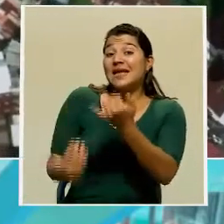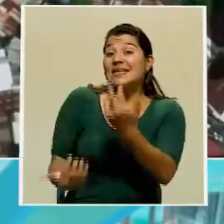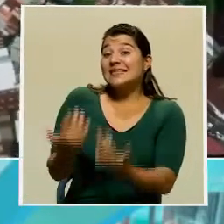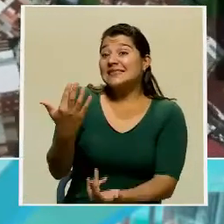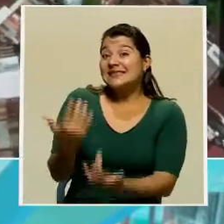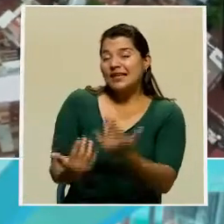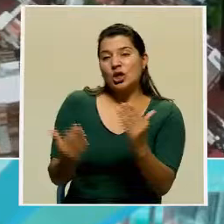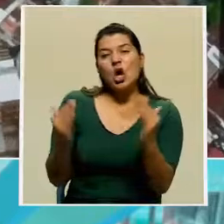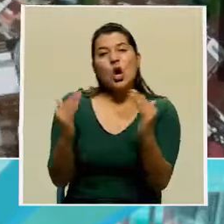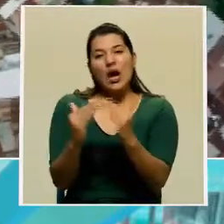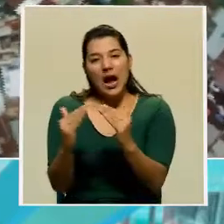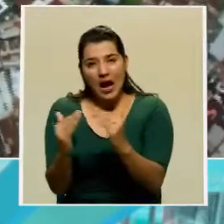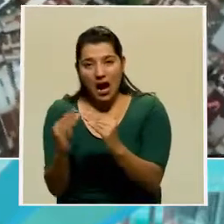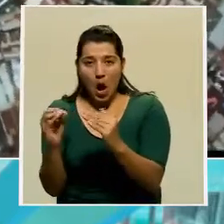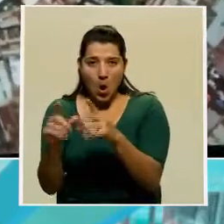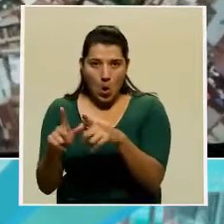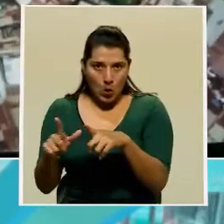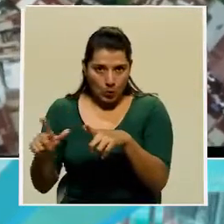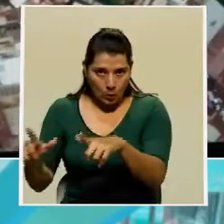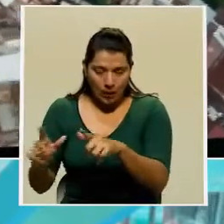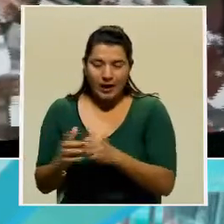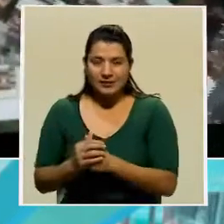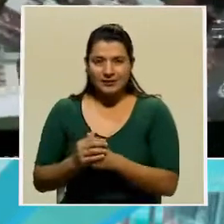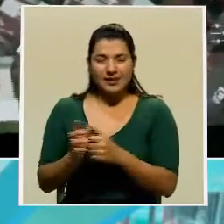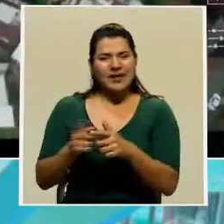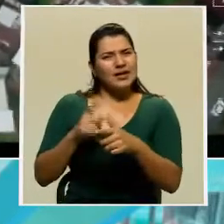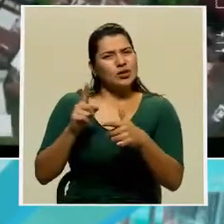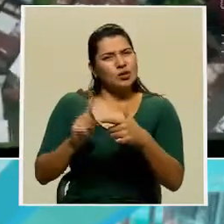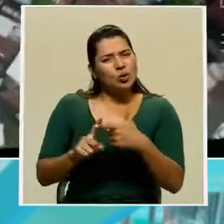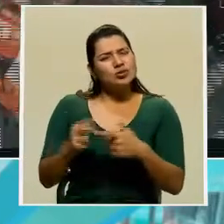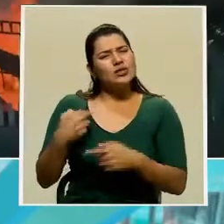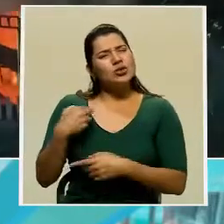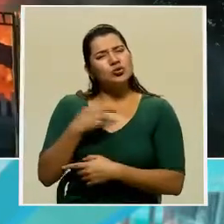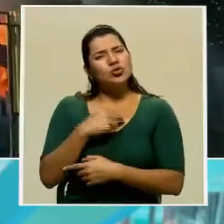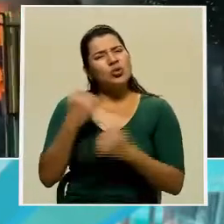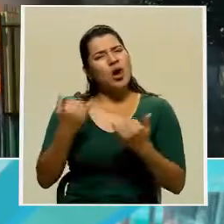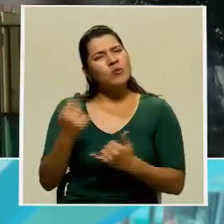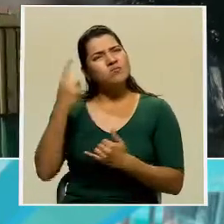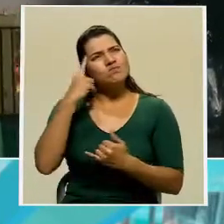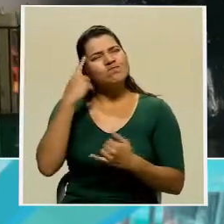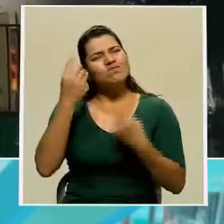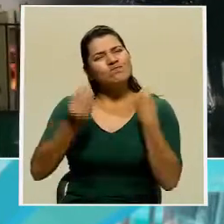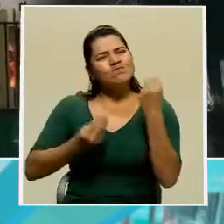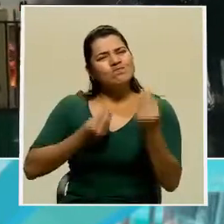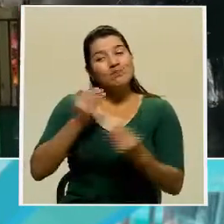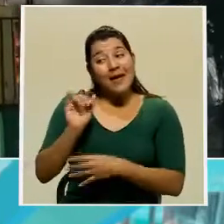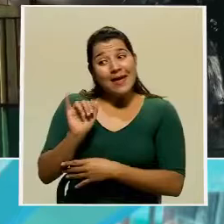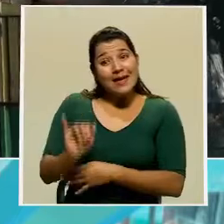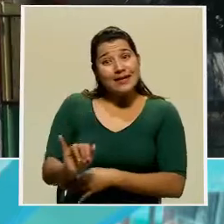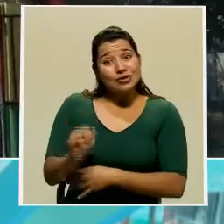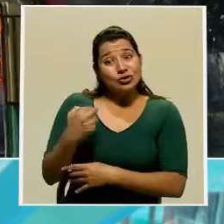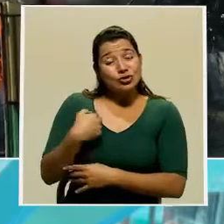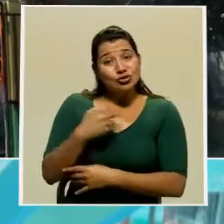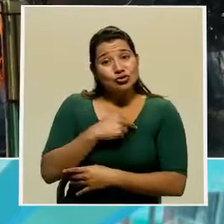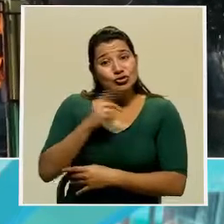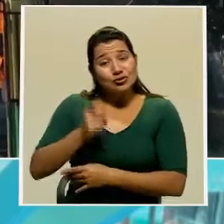estructurales. Eso es lo que nos llama a la reflexión, es algo que tenemos que poner mucha